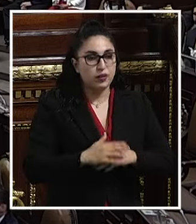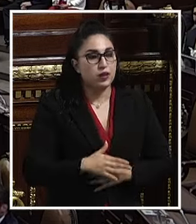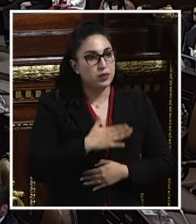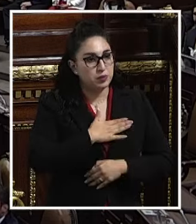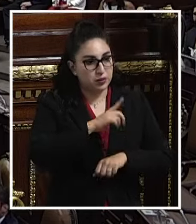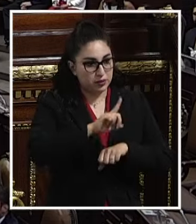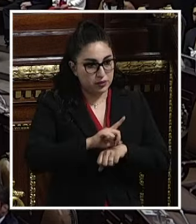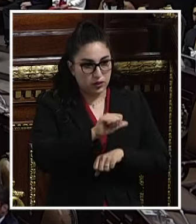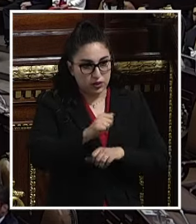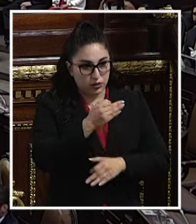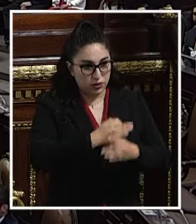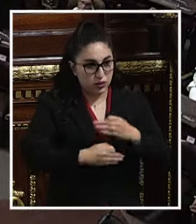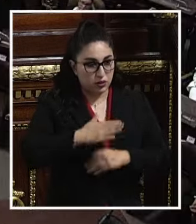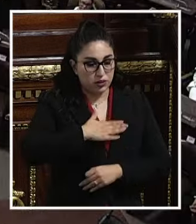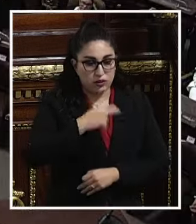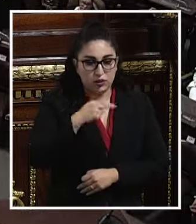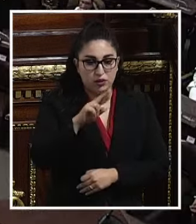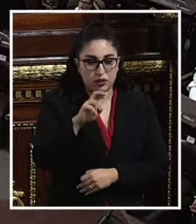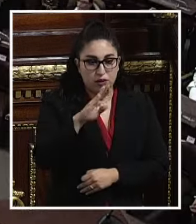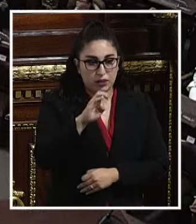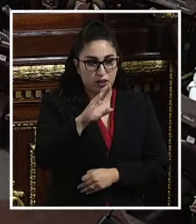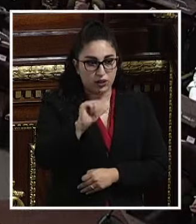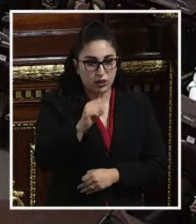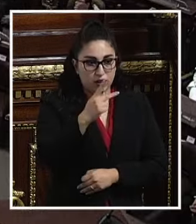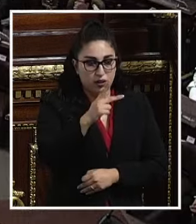Buenos días a todos, a todas. Rebeca Peralta León.